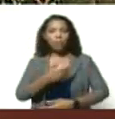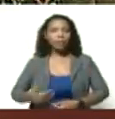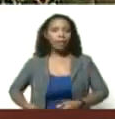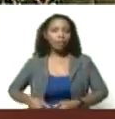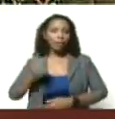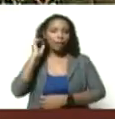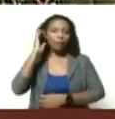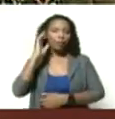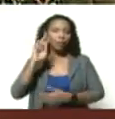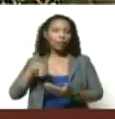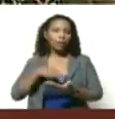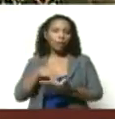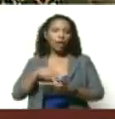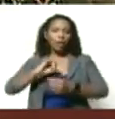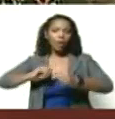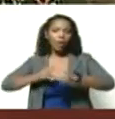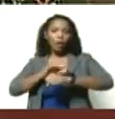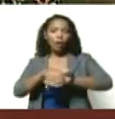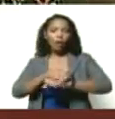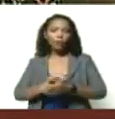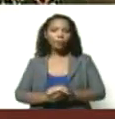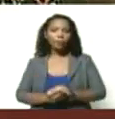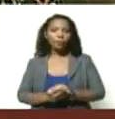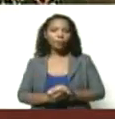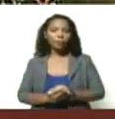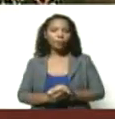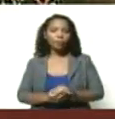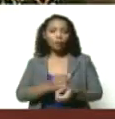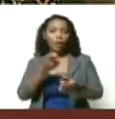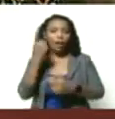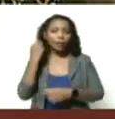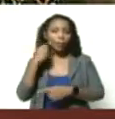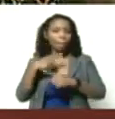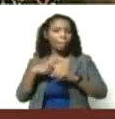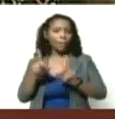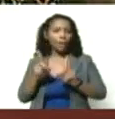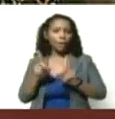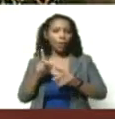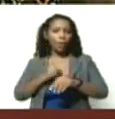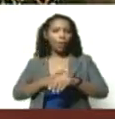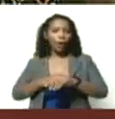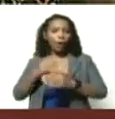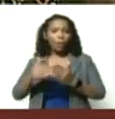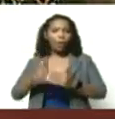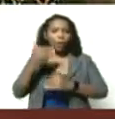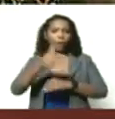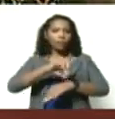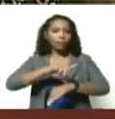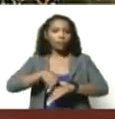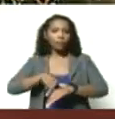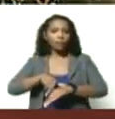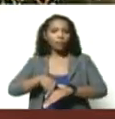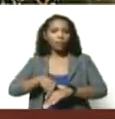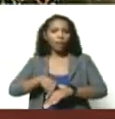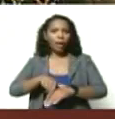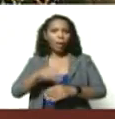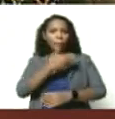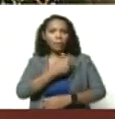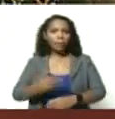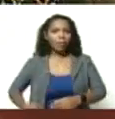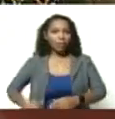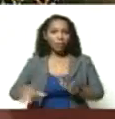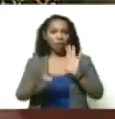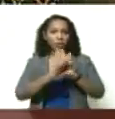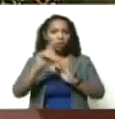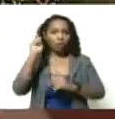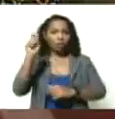Parlamento venezolano, el doctor Jorge Rodríguez, ayer, pero horas más tarde también el presidente